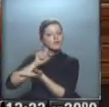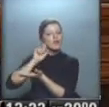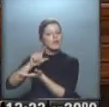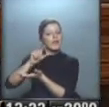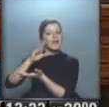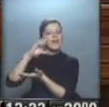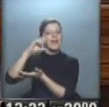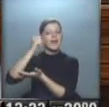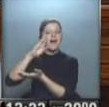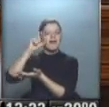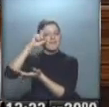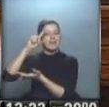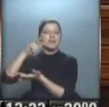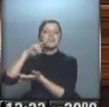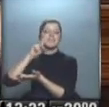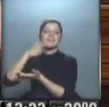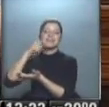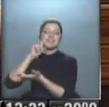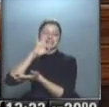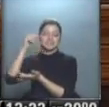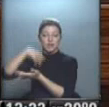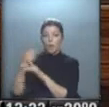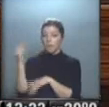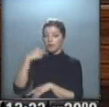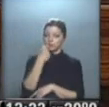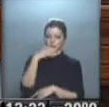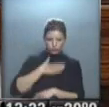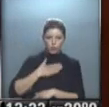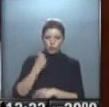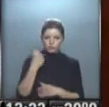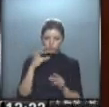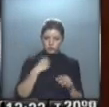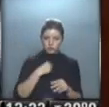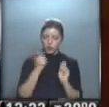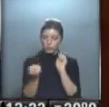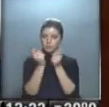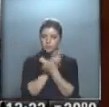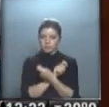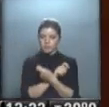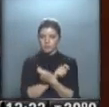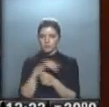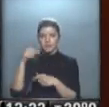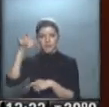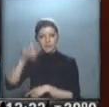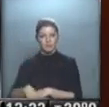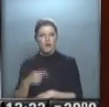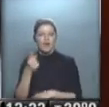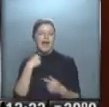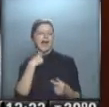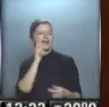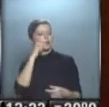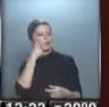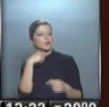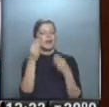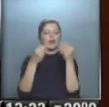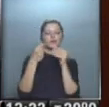el 40% de Cablevisión, vino y dijo, yo quiero estar en el marco de la ley. Y no es un señor con vocación suicida, ni es un señor que le gusta hacer negocios para fundirse. Es un señor